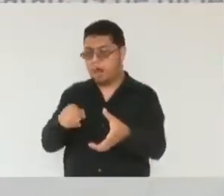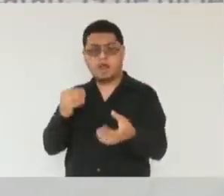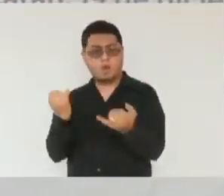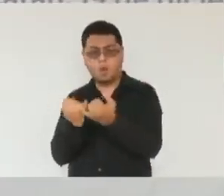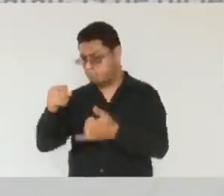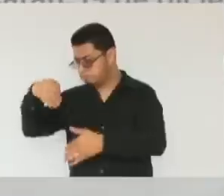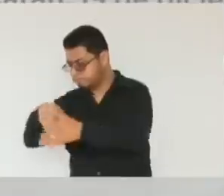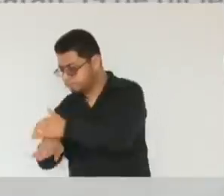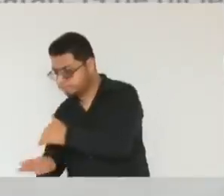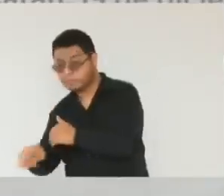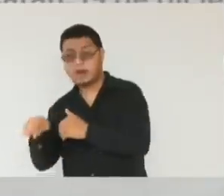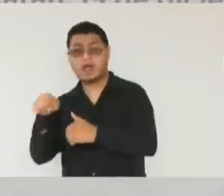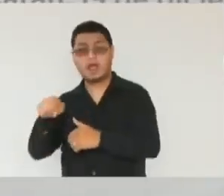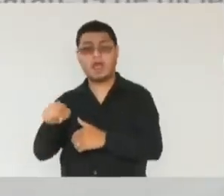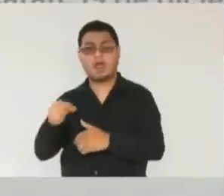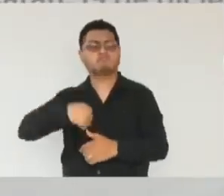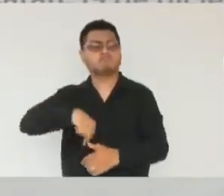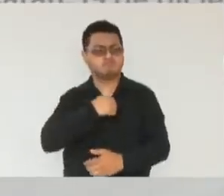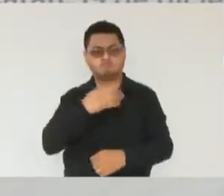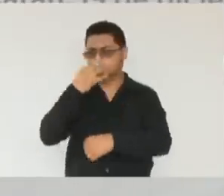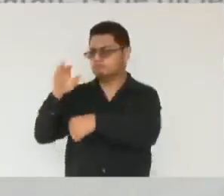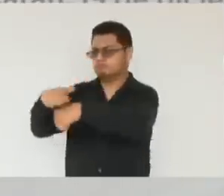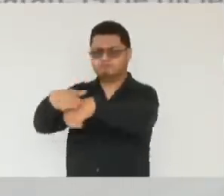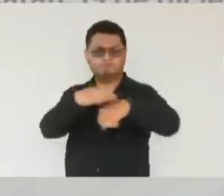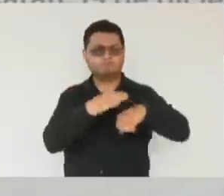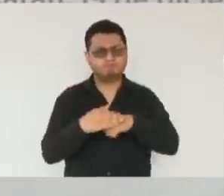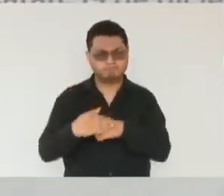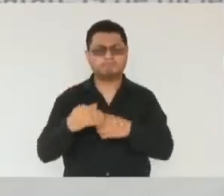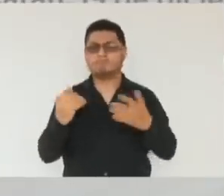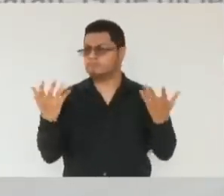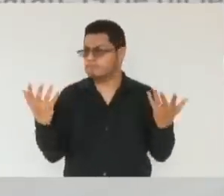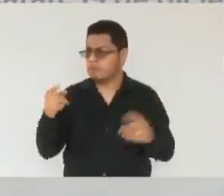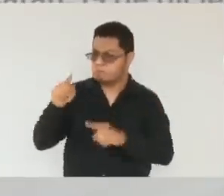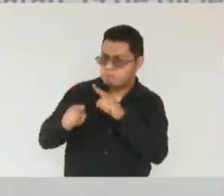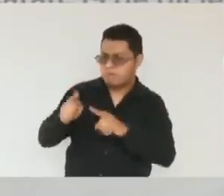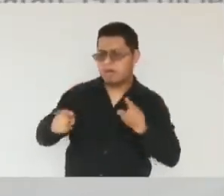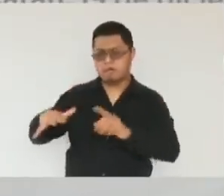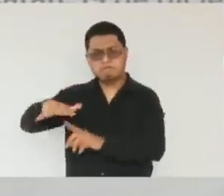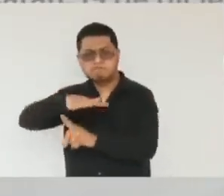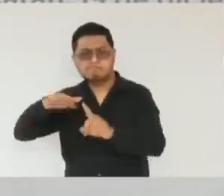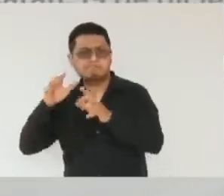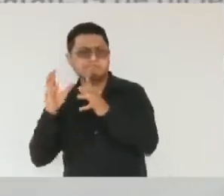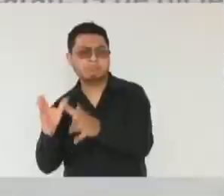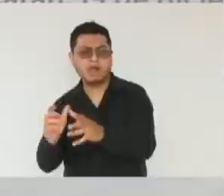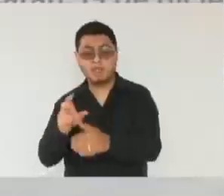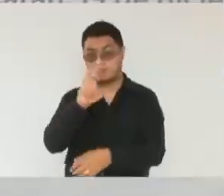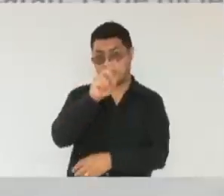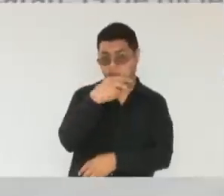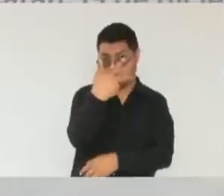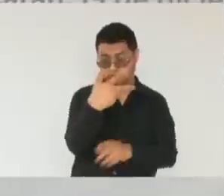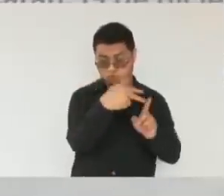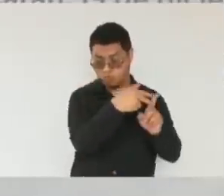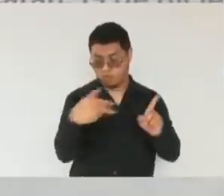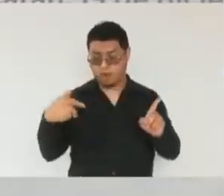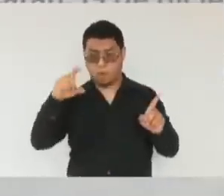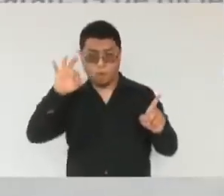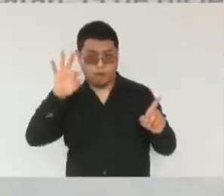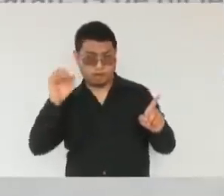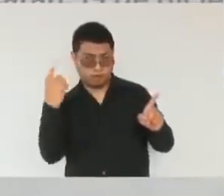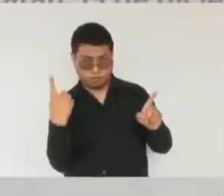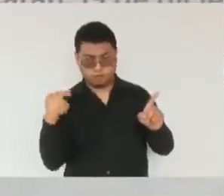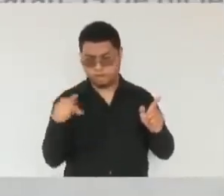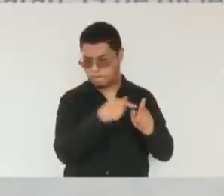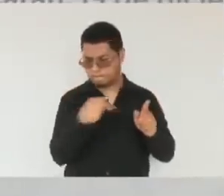estructuras, estamos construyendo sobre una superficie, sobre una longitud que ronda los 38 kilómetros de esos 41, lo que corresponde